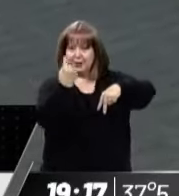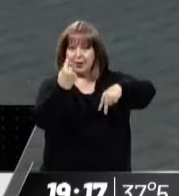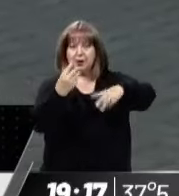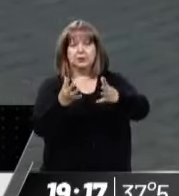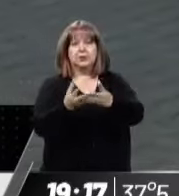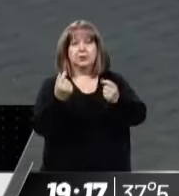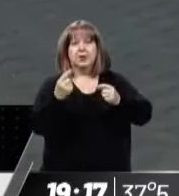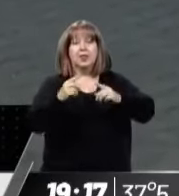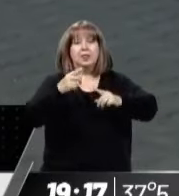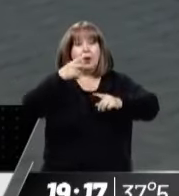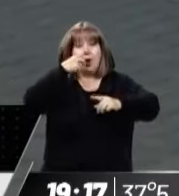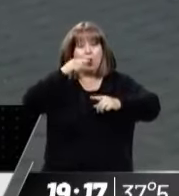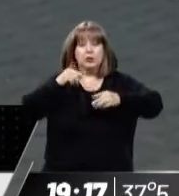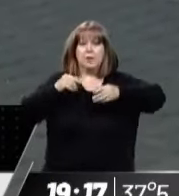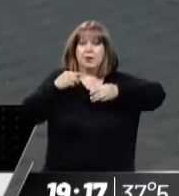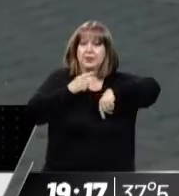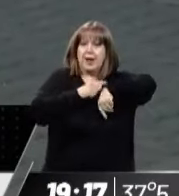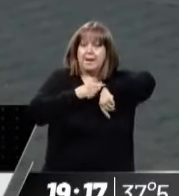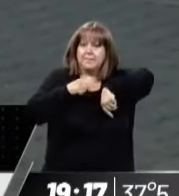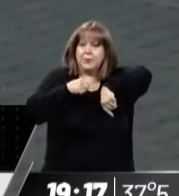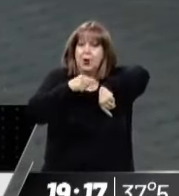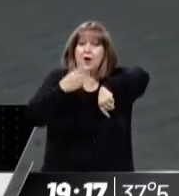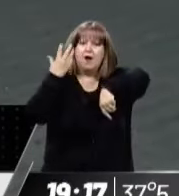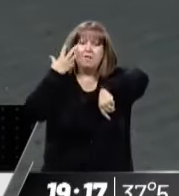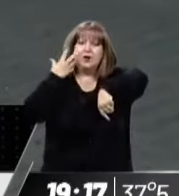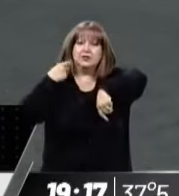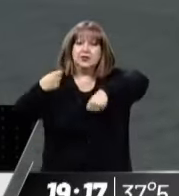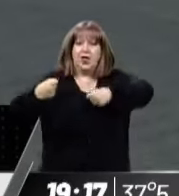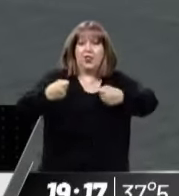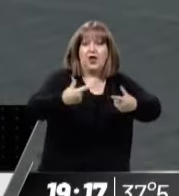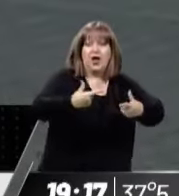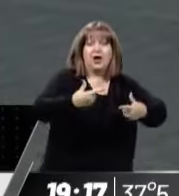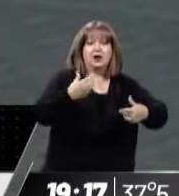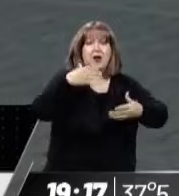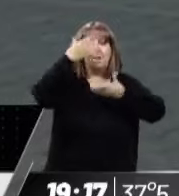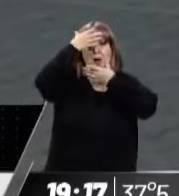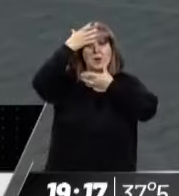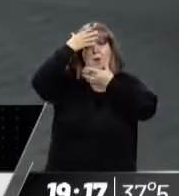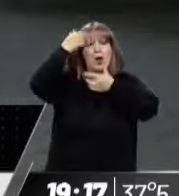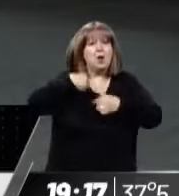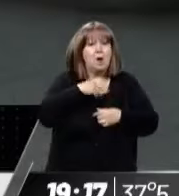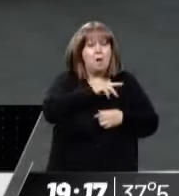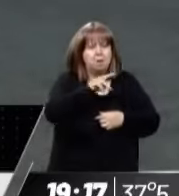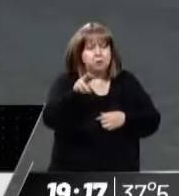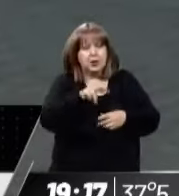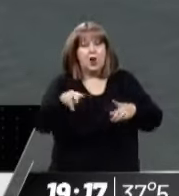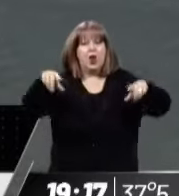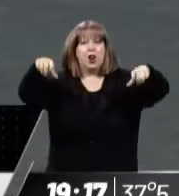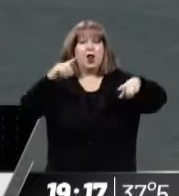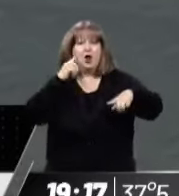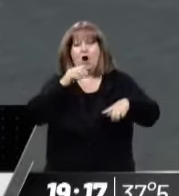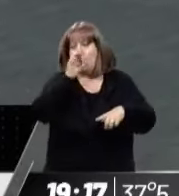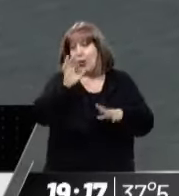rápido, pero al final, después Francia dejó la pelota a Marruecos, Marruecos atacó, pero nunca encontró